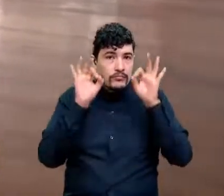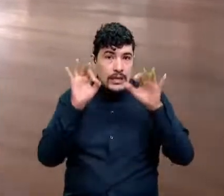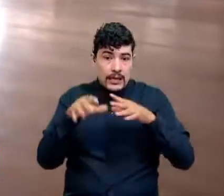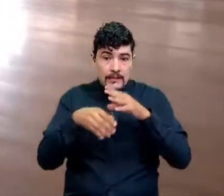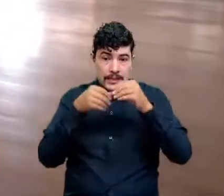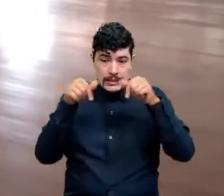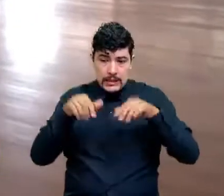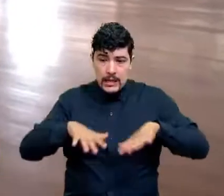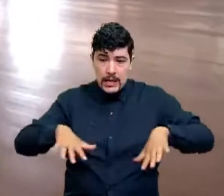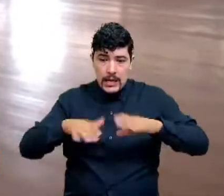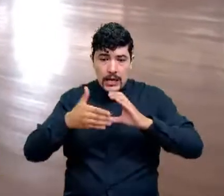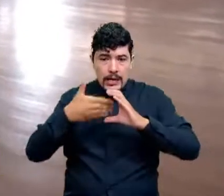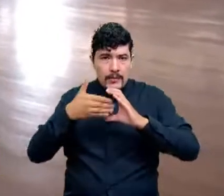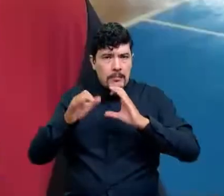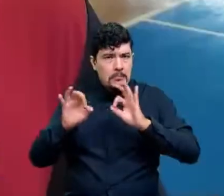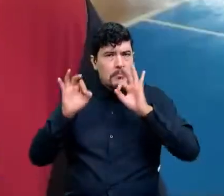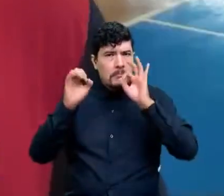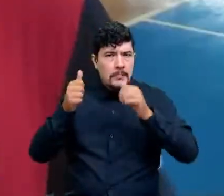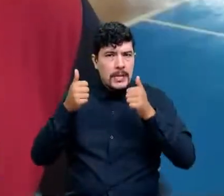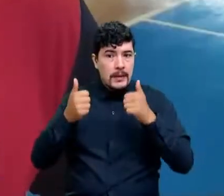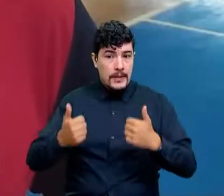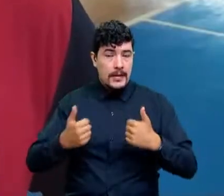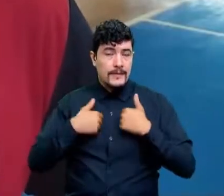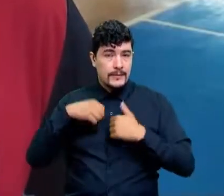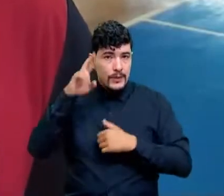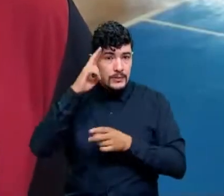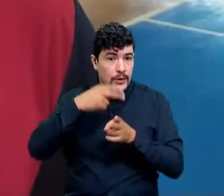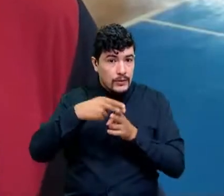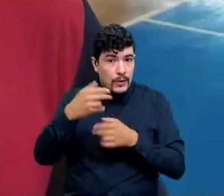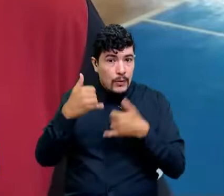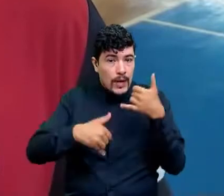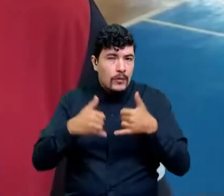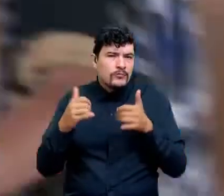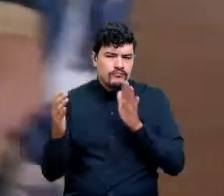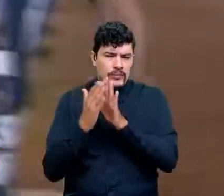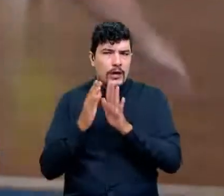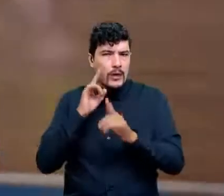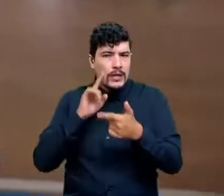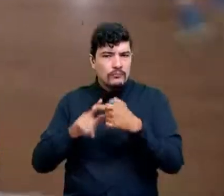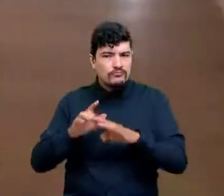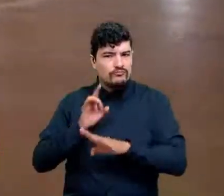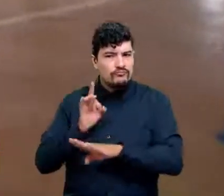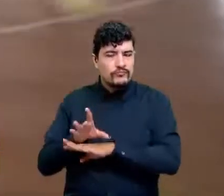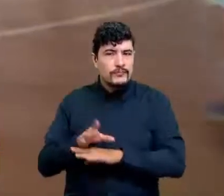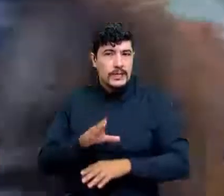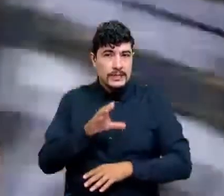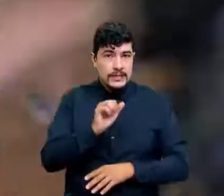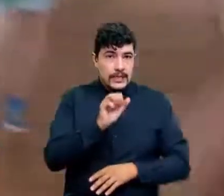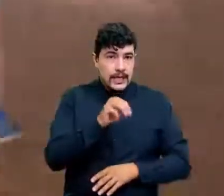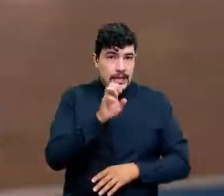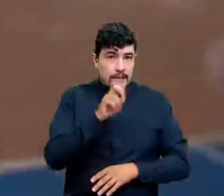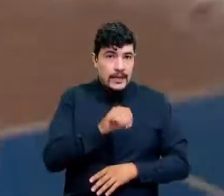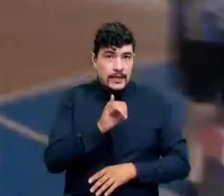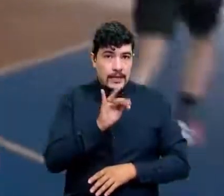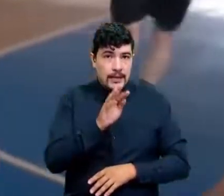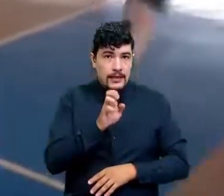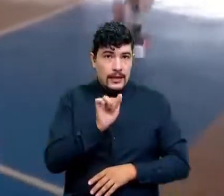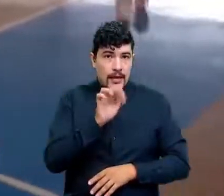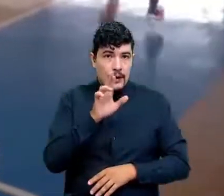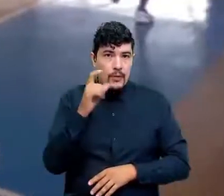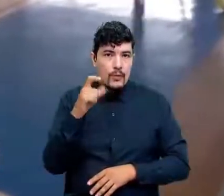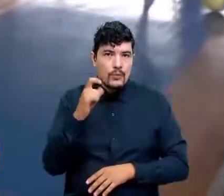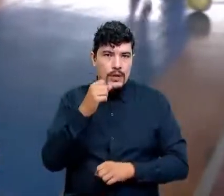Entonces pues vamos a salir con el mismo ímpetu, con las mismas ganas a revertir esa situación. Xiamen Inter Cúcuta se ubica en la casilla 6 de la tabla de